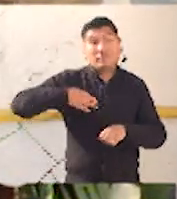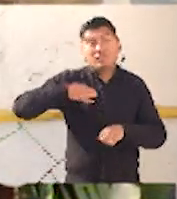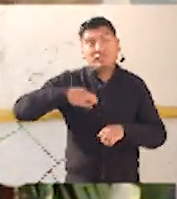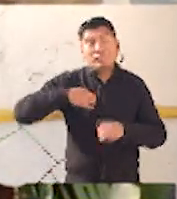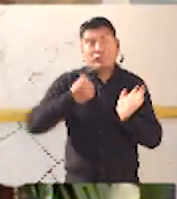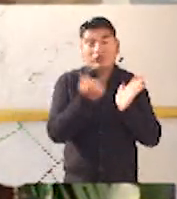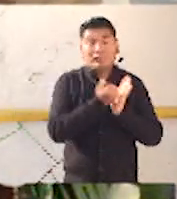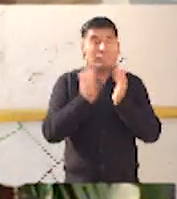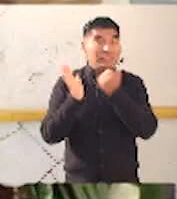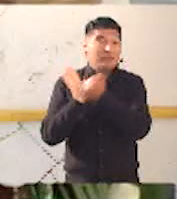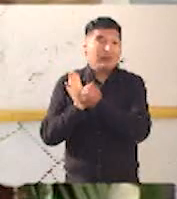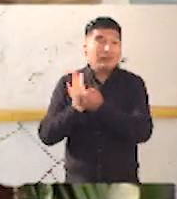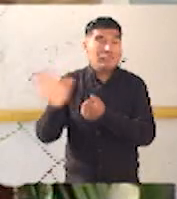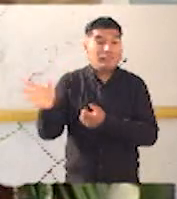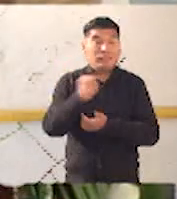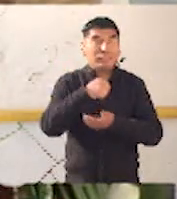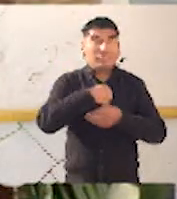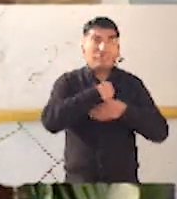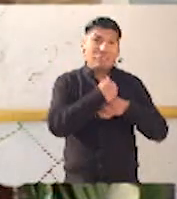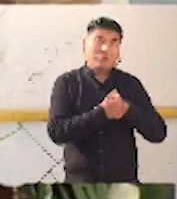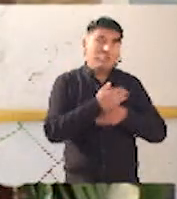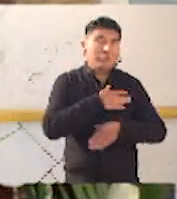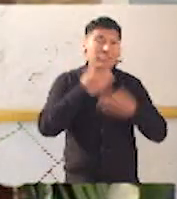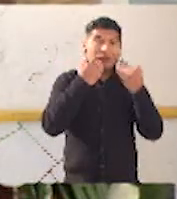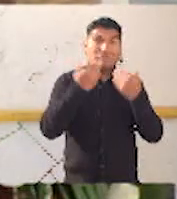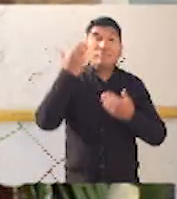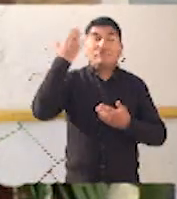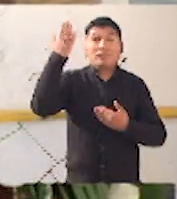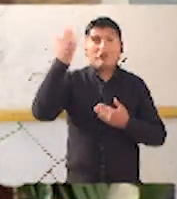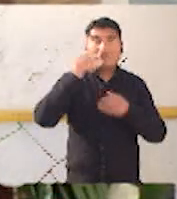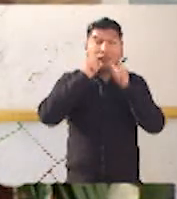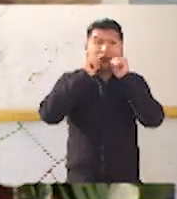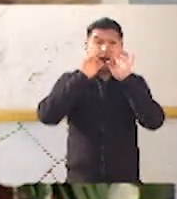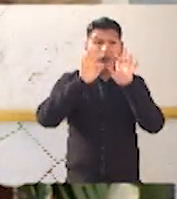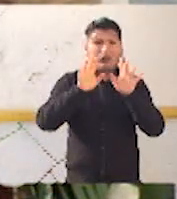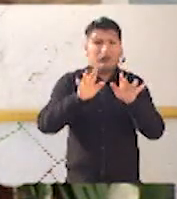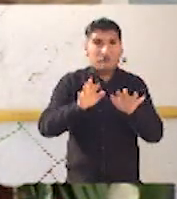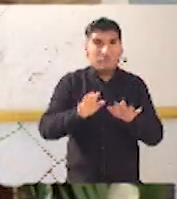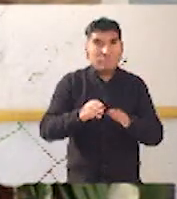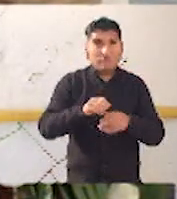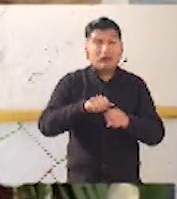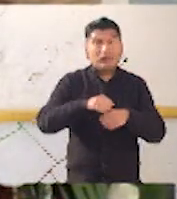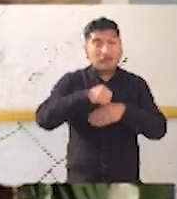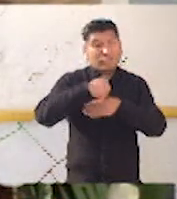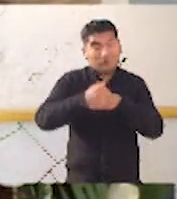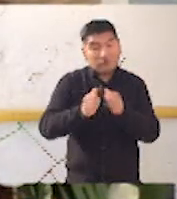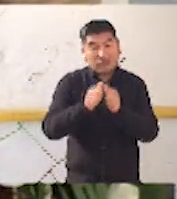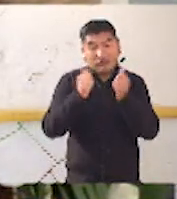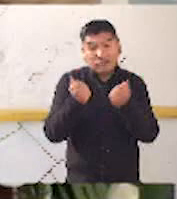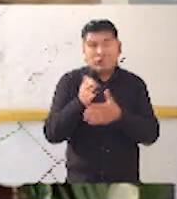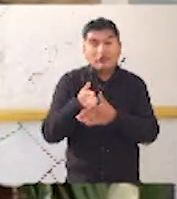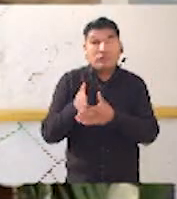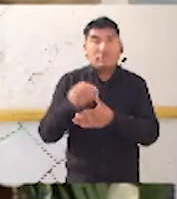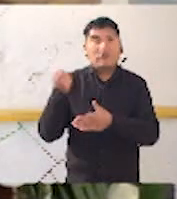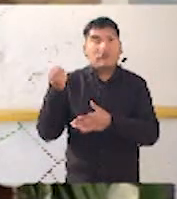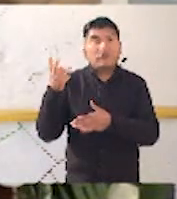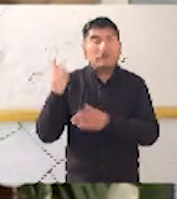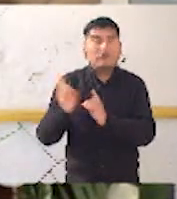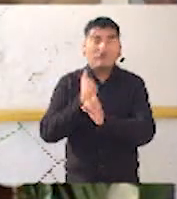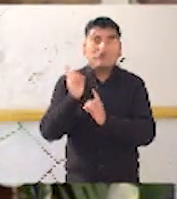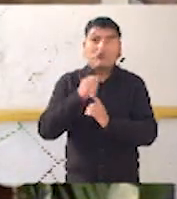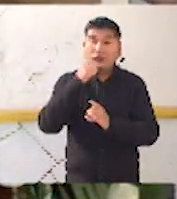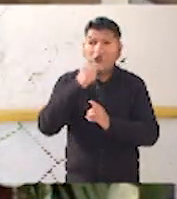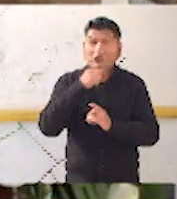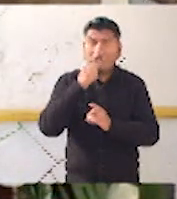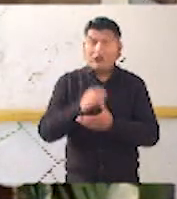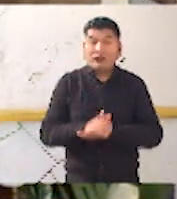entregado, tomó pan, dando gracias, te bendijo, lo partió, lo dio a sus discípulos,